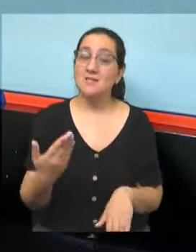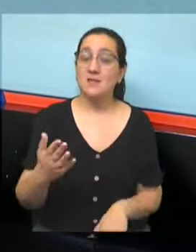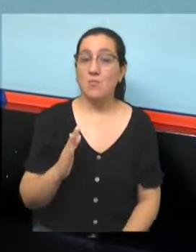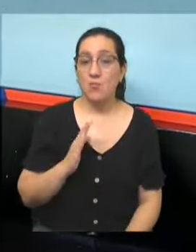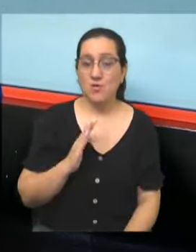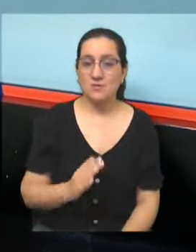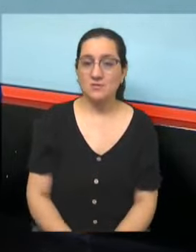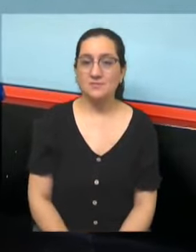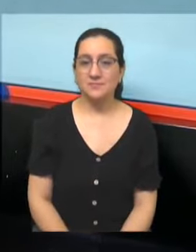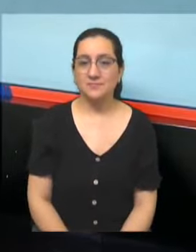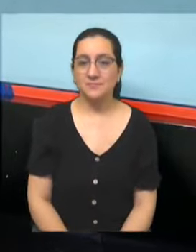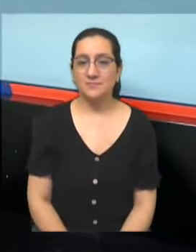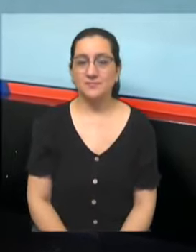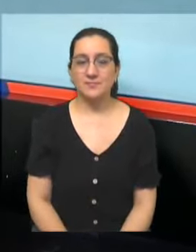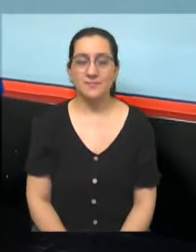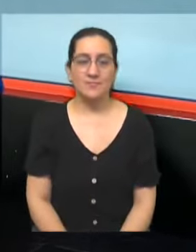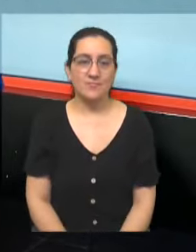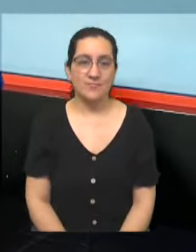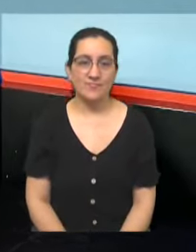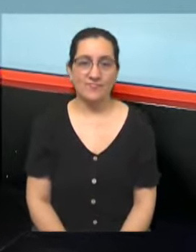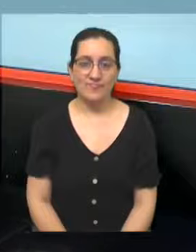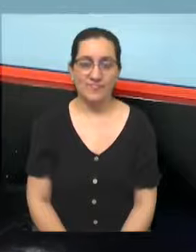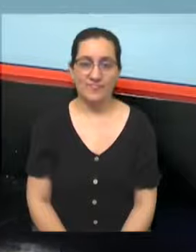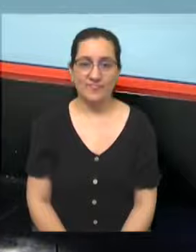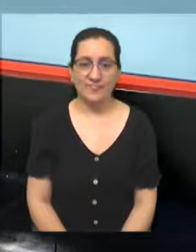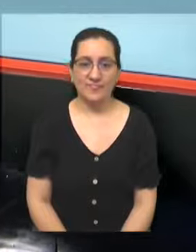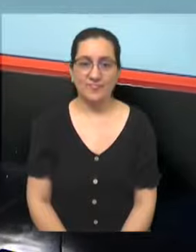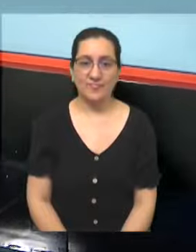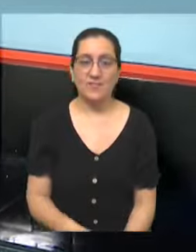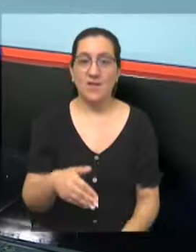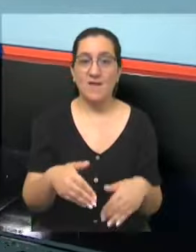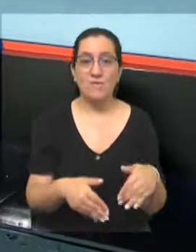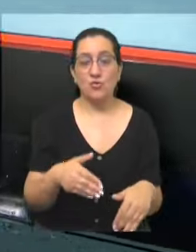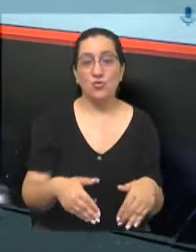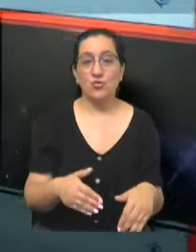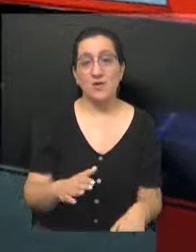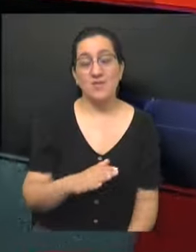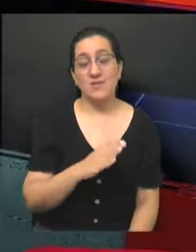Mirá. Hay que ir con... Está bien. El voto más bien derecha